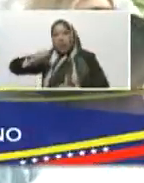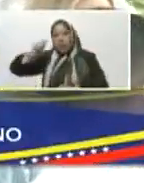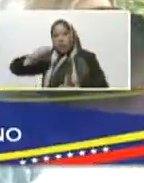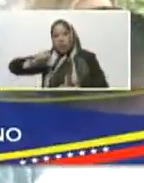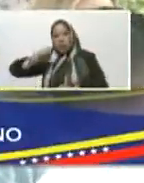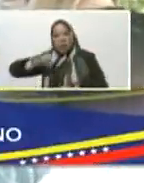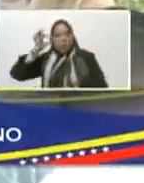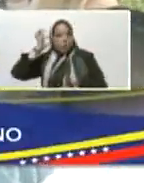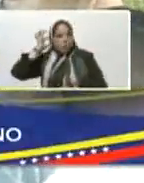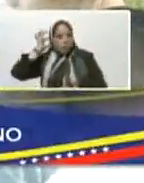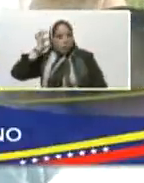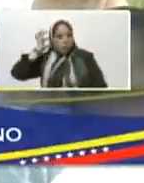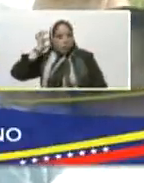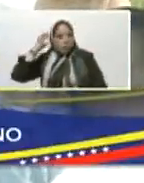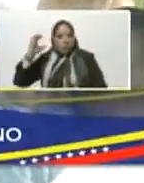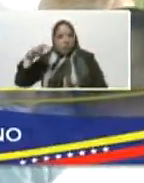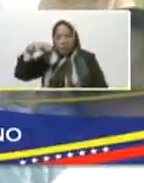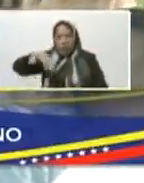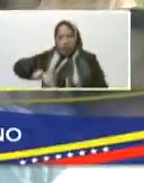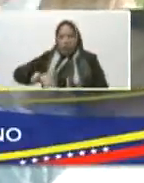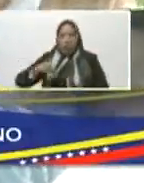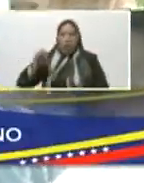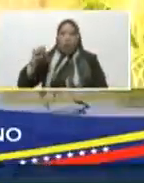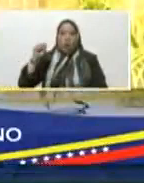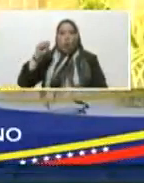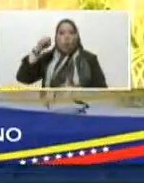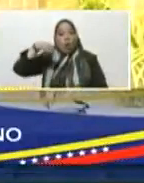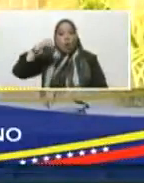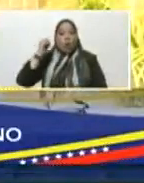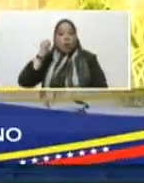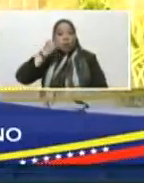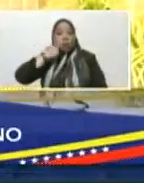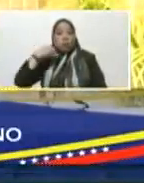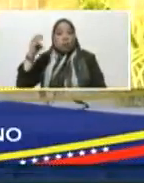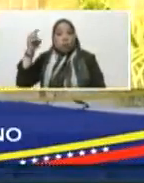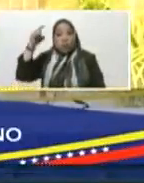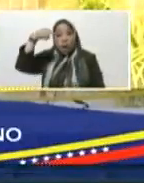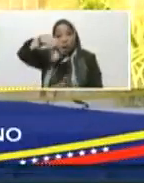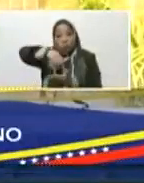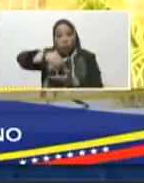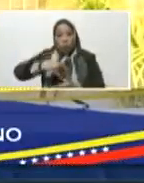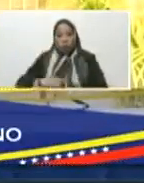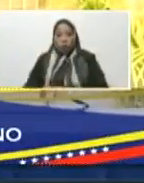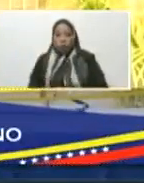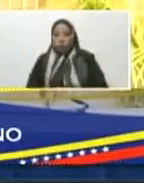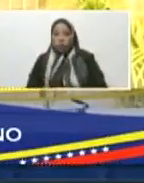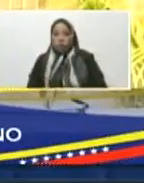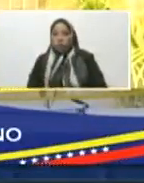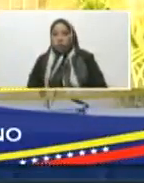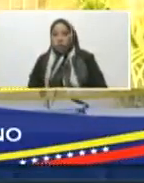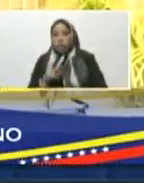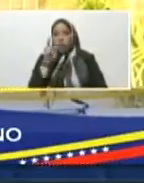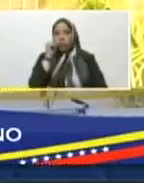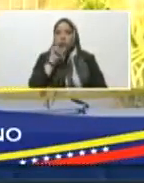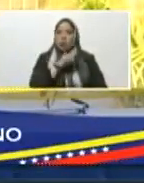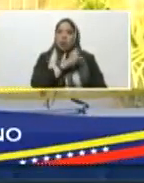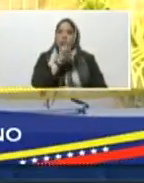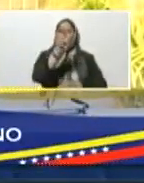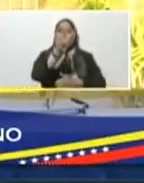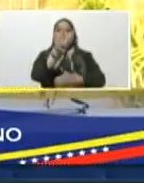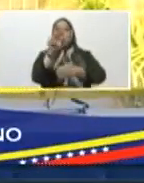mujer diputada, pues, del Estado Carabobo, muchacha. Excelente. A Mervin Maldonado,